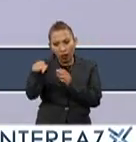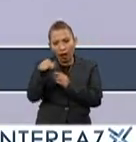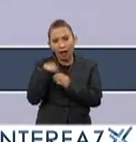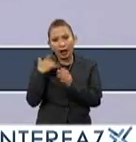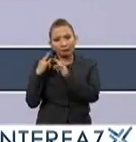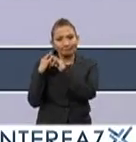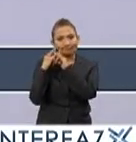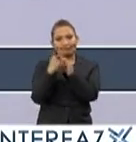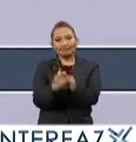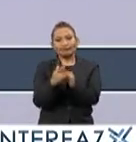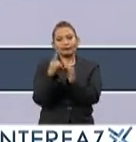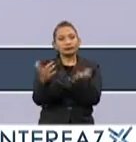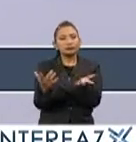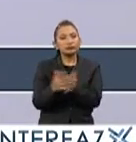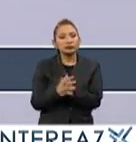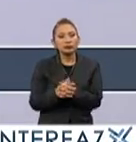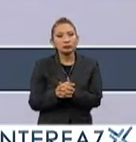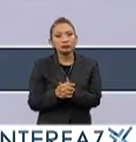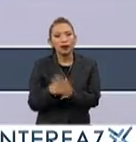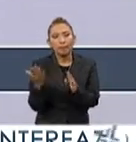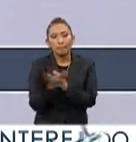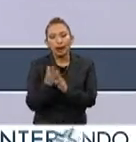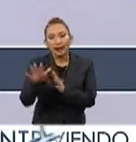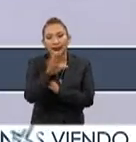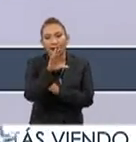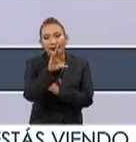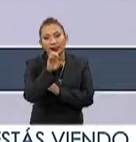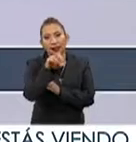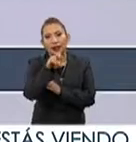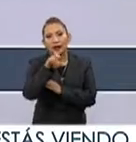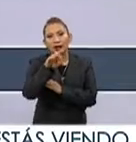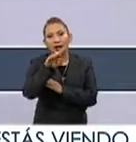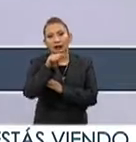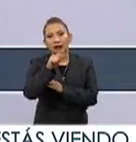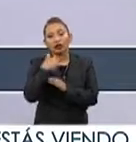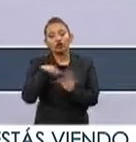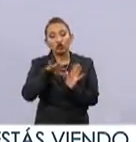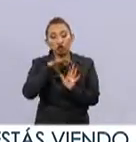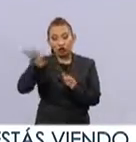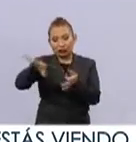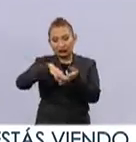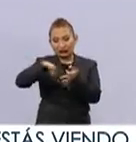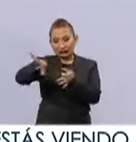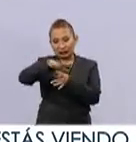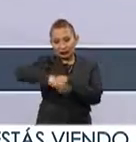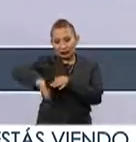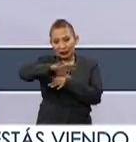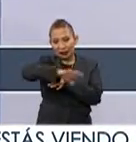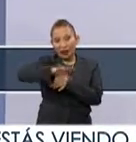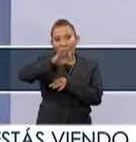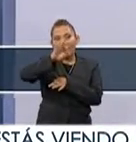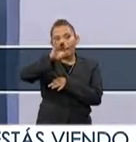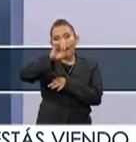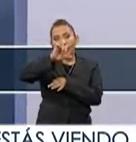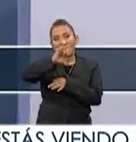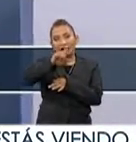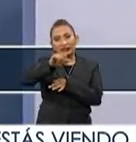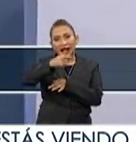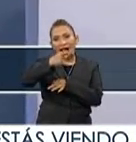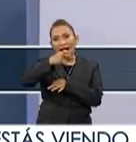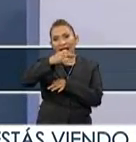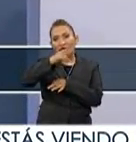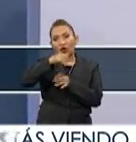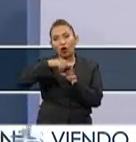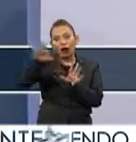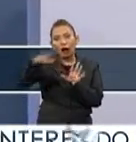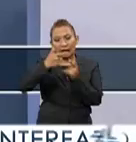estar exactamente, en qué parte del CENART. Vamos a estar en las inmediaciones del Blas Galindo. Ahí va a ser el